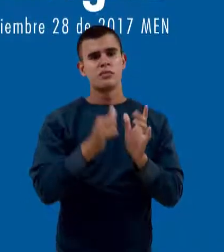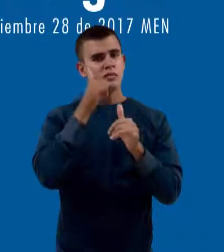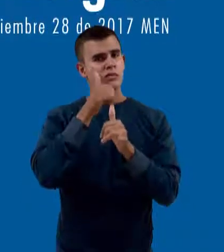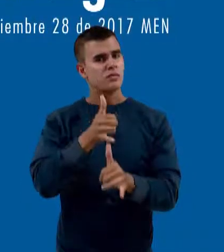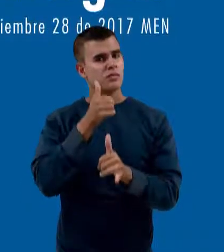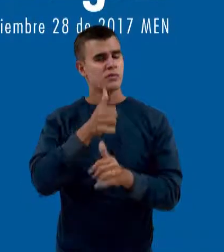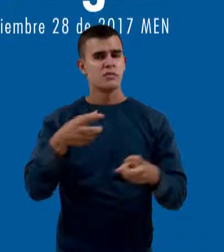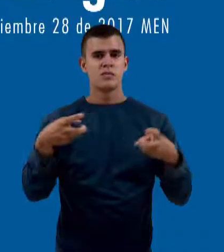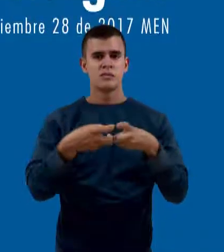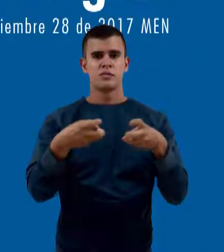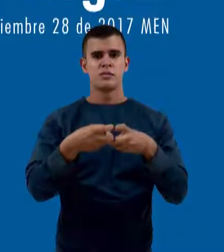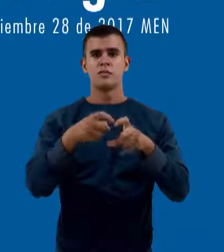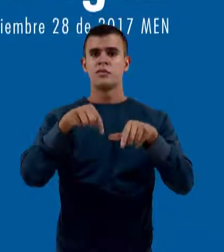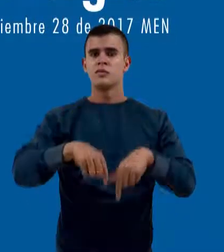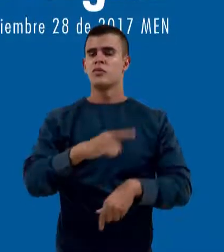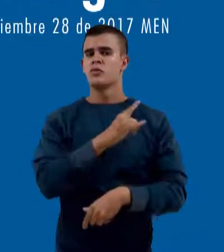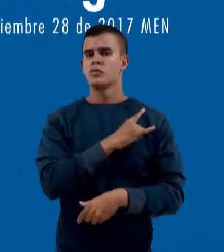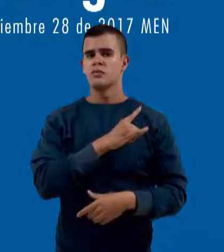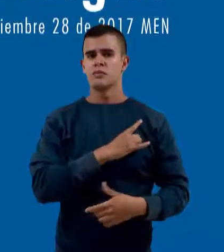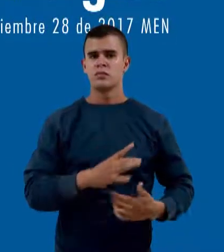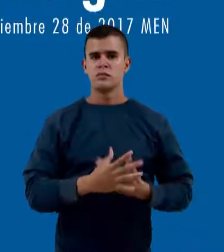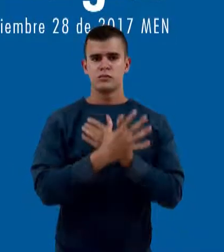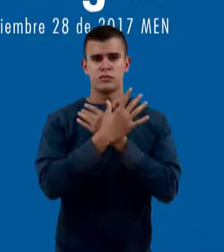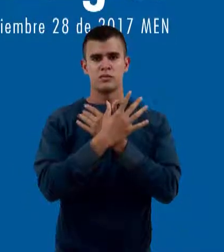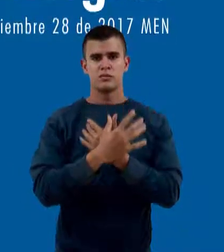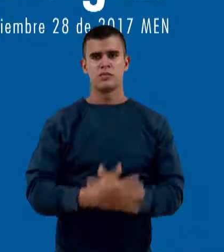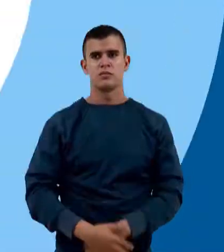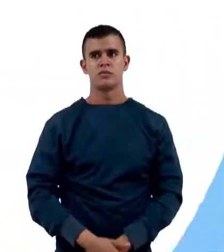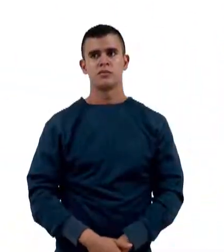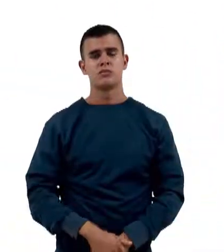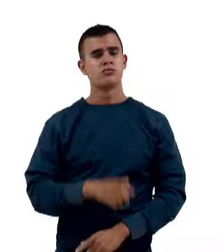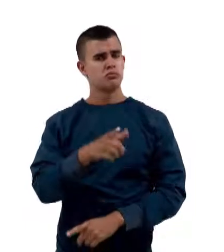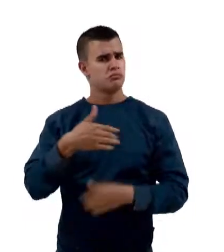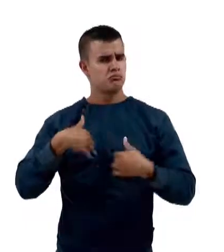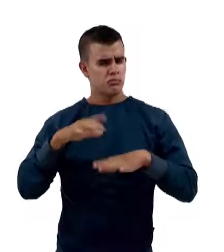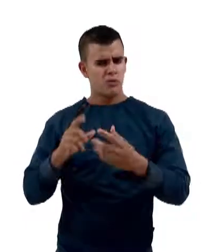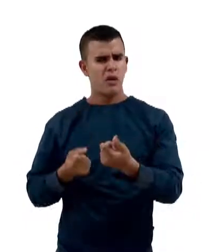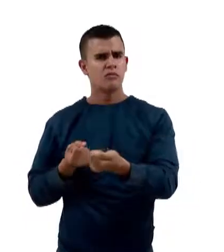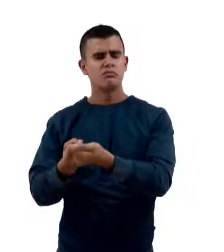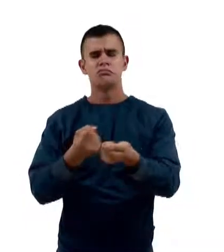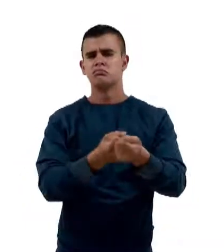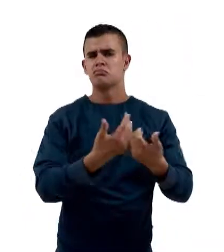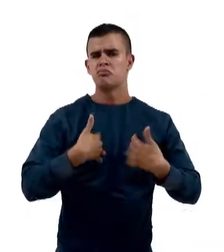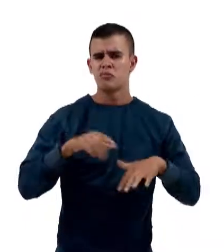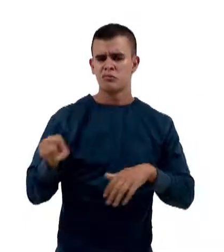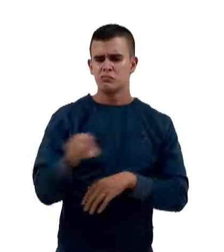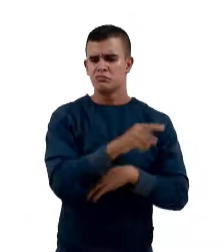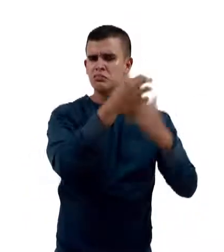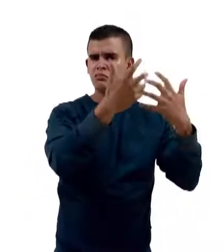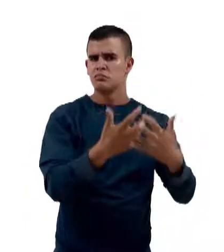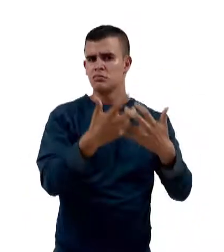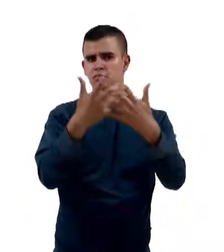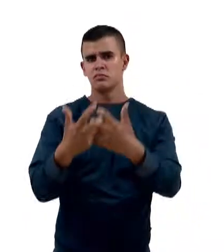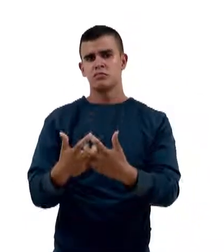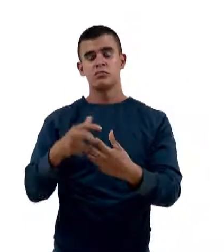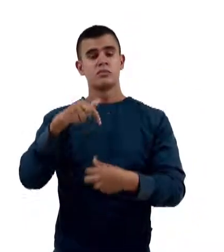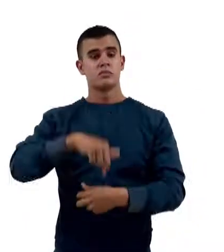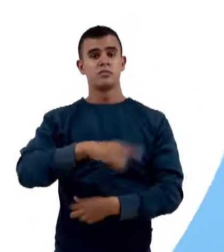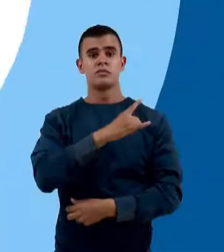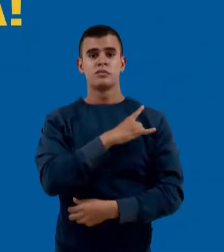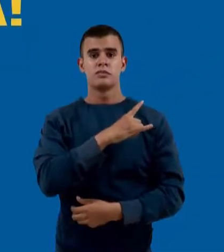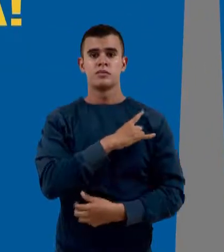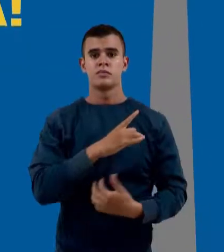de Ingeniería en Energías de la Universidad Santiago de Cali y mejora la producción de cualquier